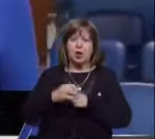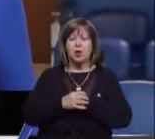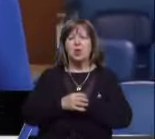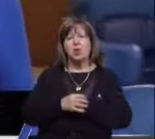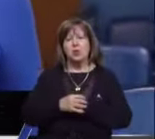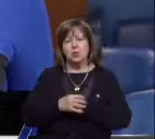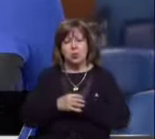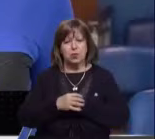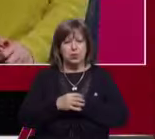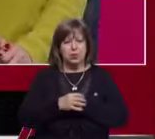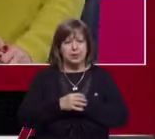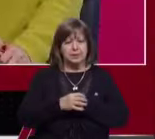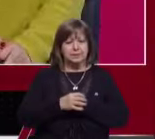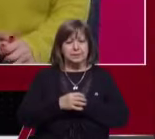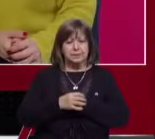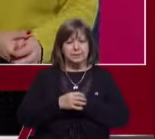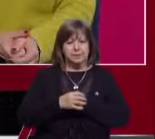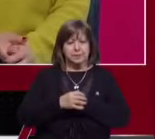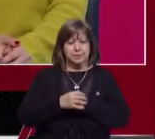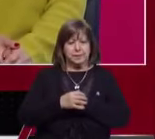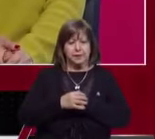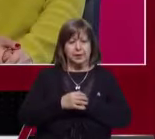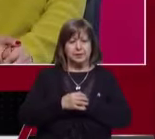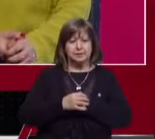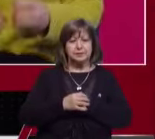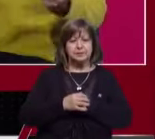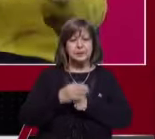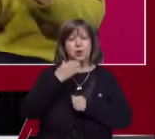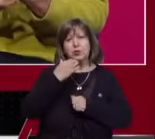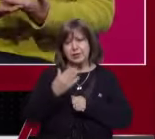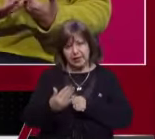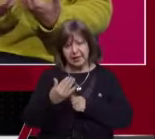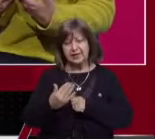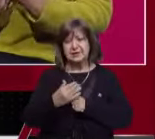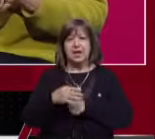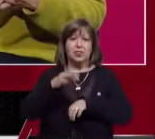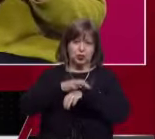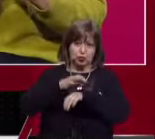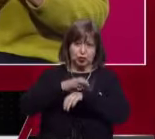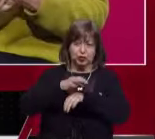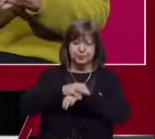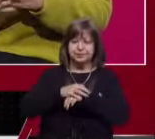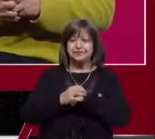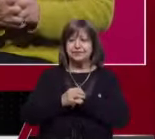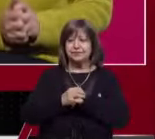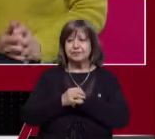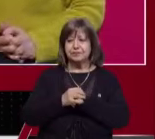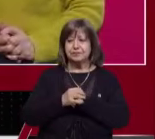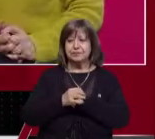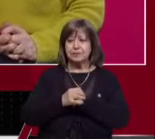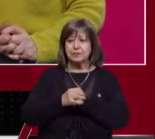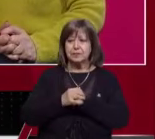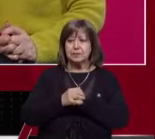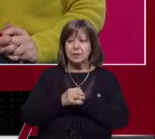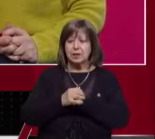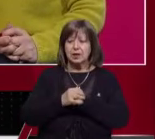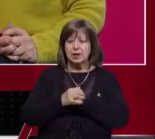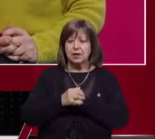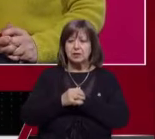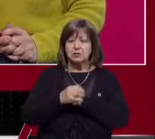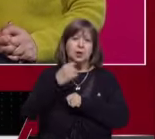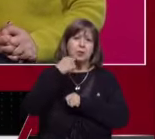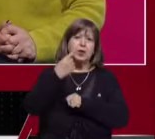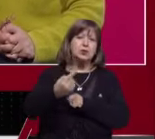aparte de agradecerle por supuesto por estos minutos y que nos explica con tanta precisión y sencillamente el tema, ¿con cuánta